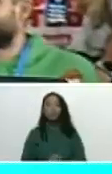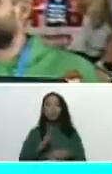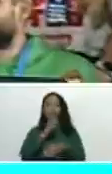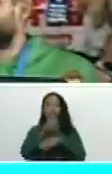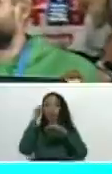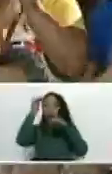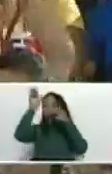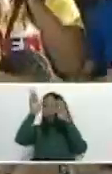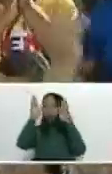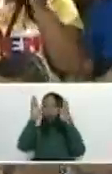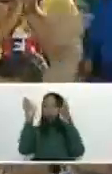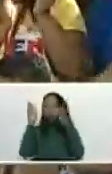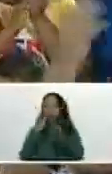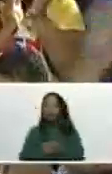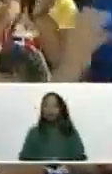atender